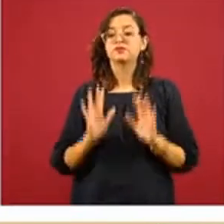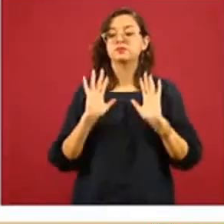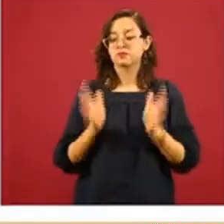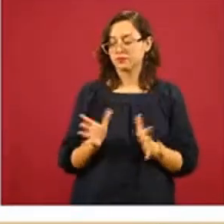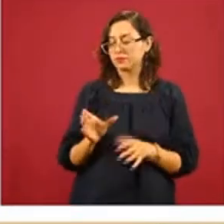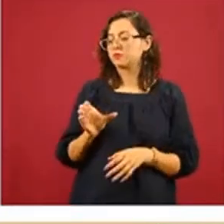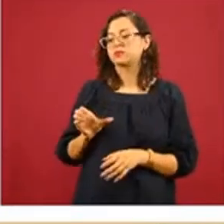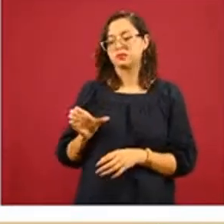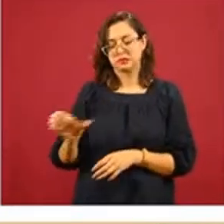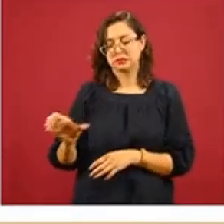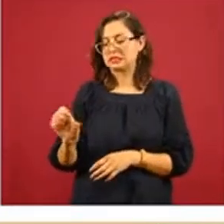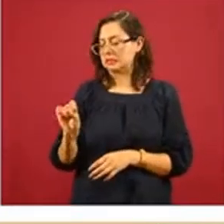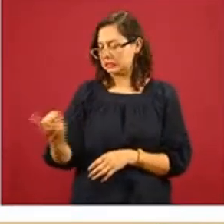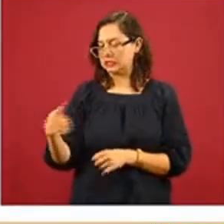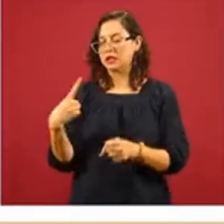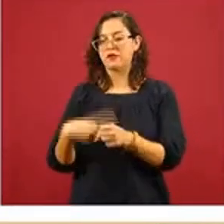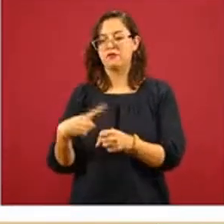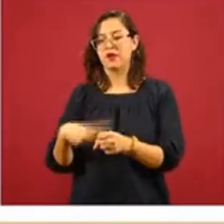estos